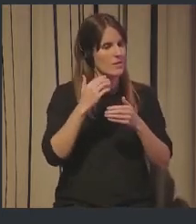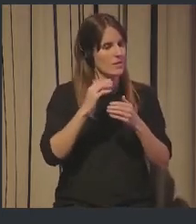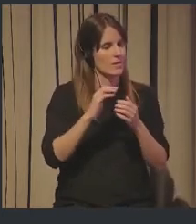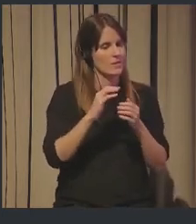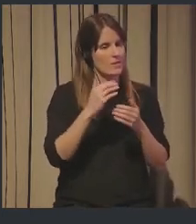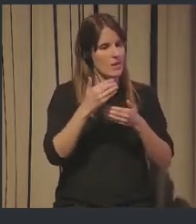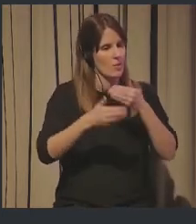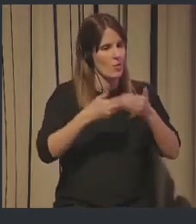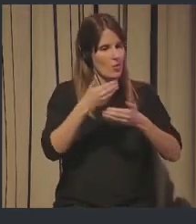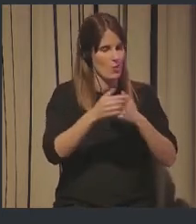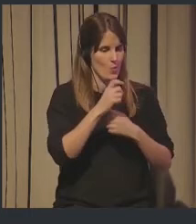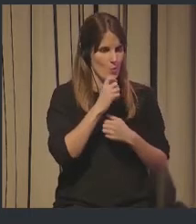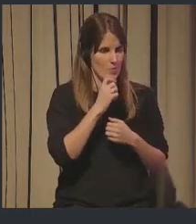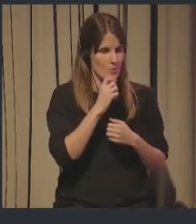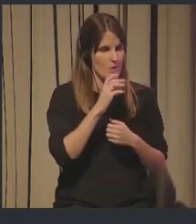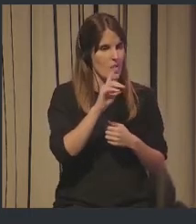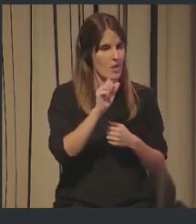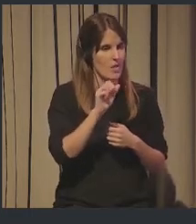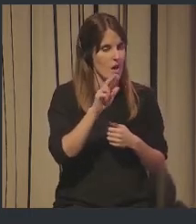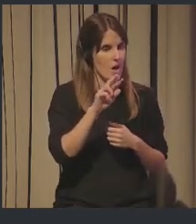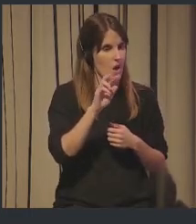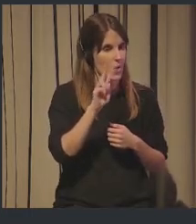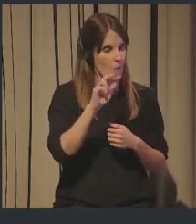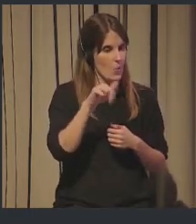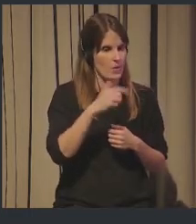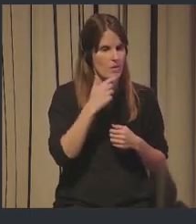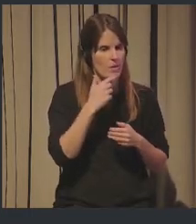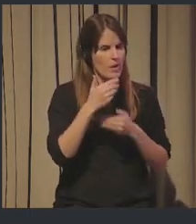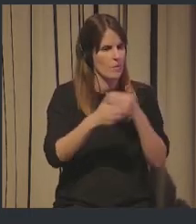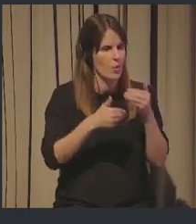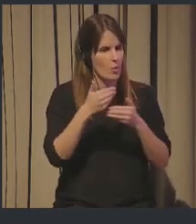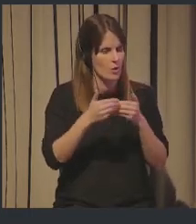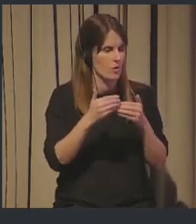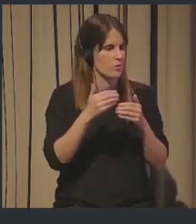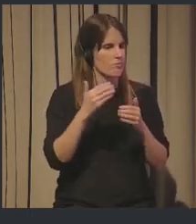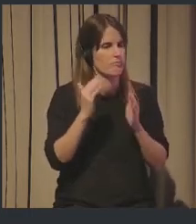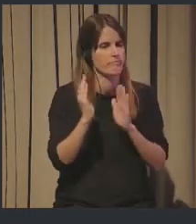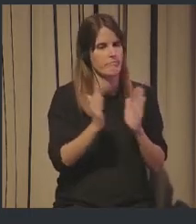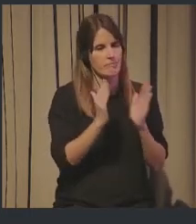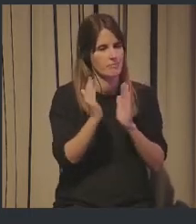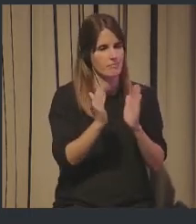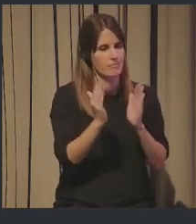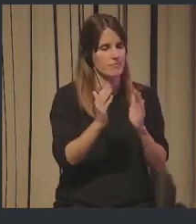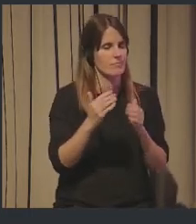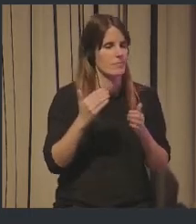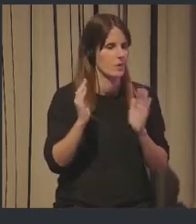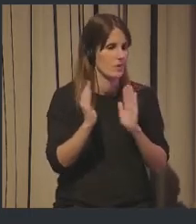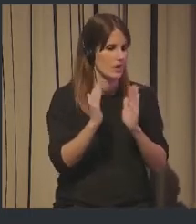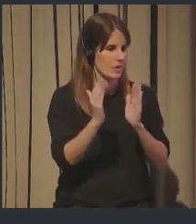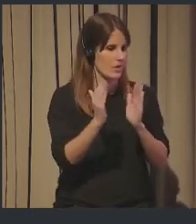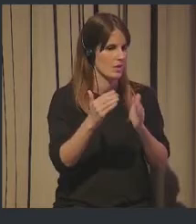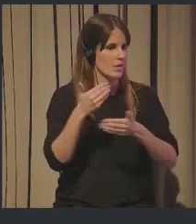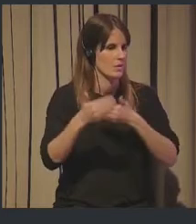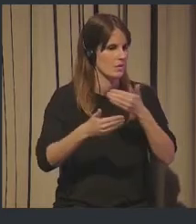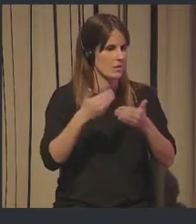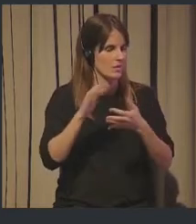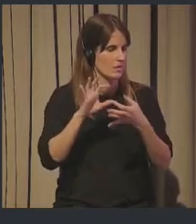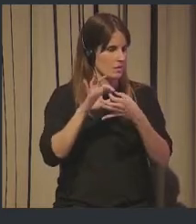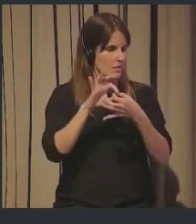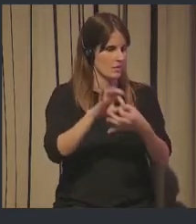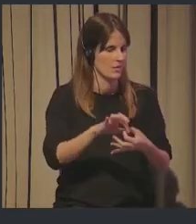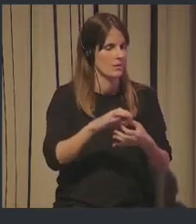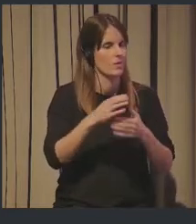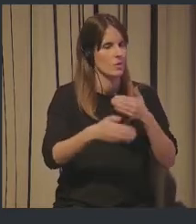Charles Darwin dijo que todo era continuo, la evolución simplemente continuaba. Y si miramos